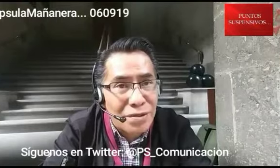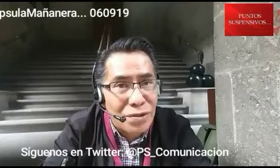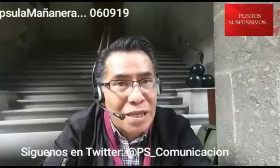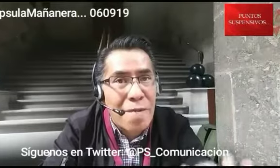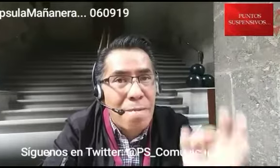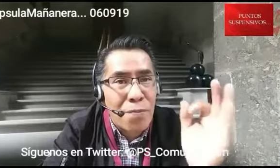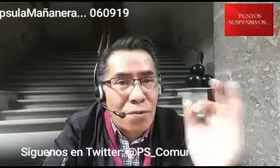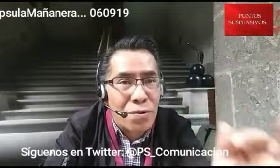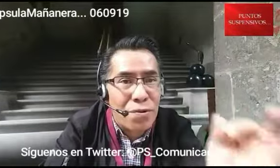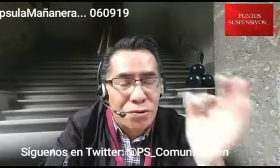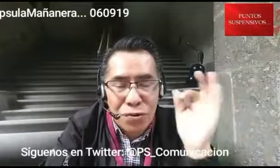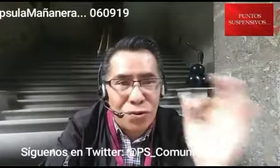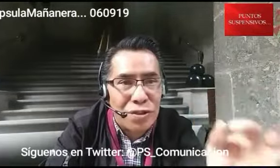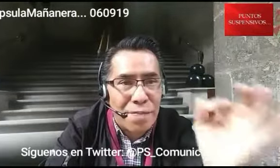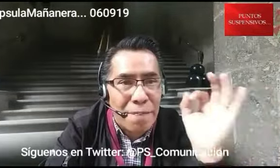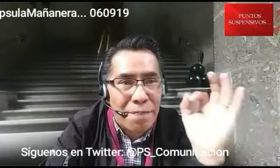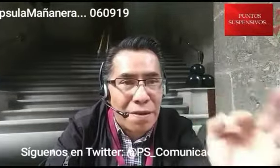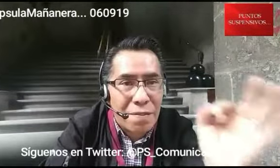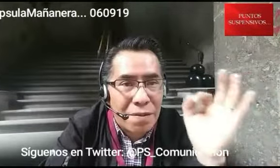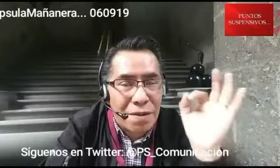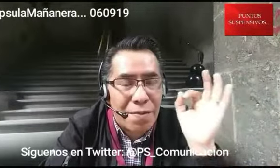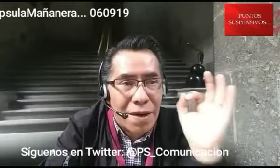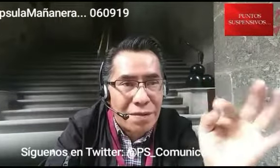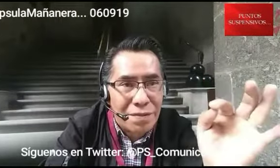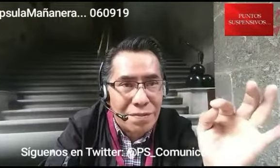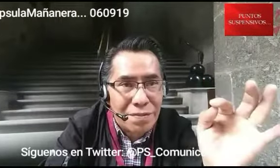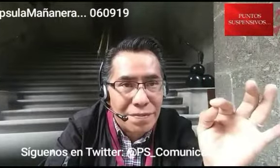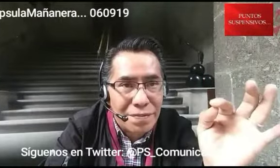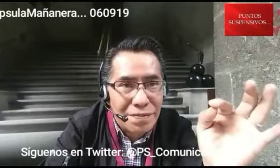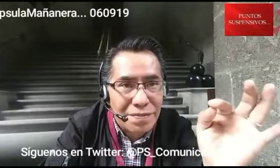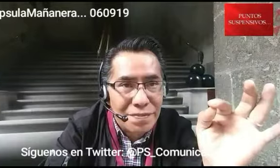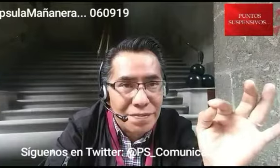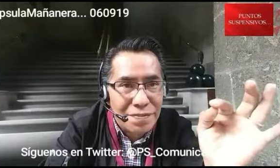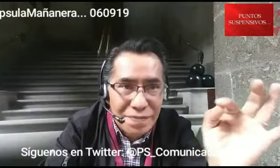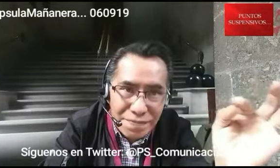181,424 pesos en puro rollos de papel de baño.